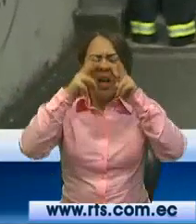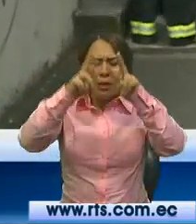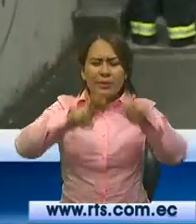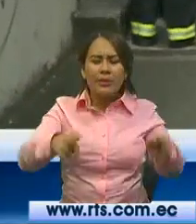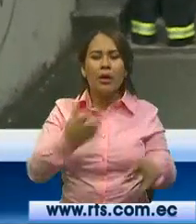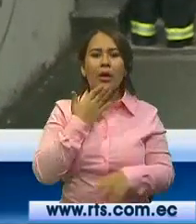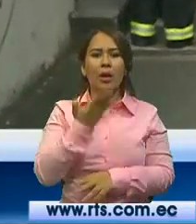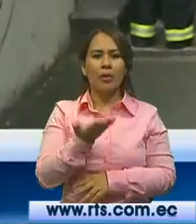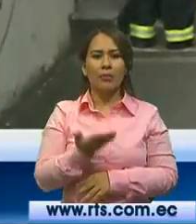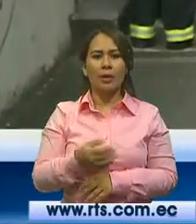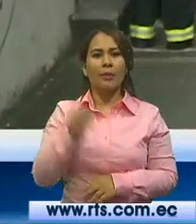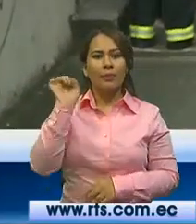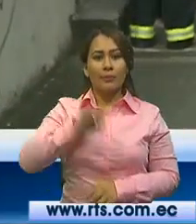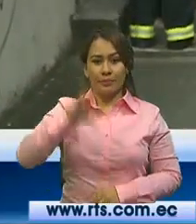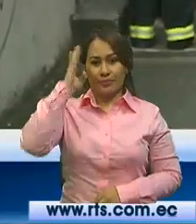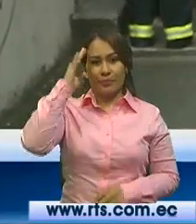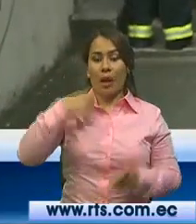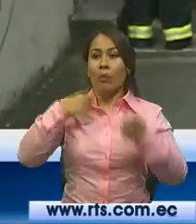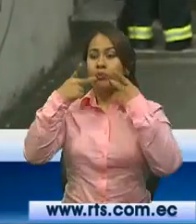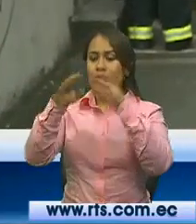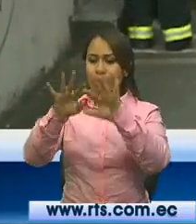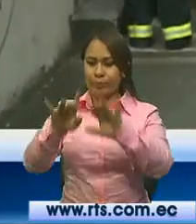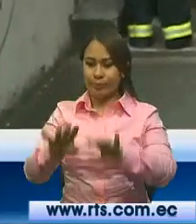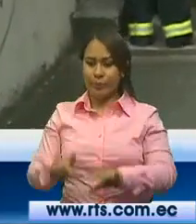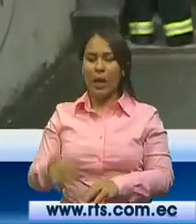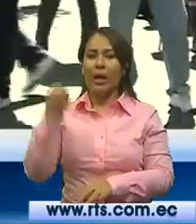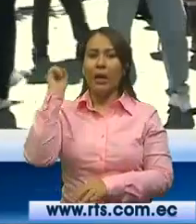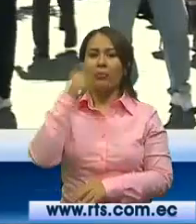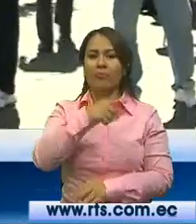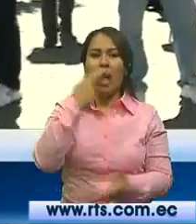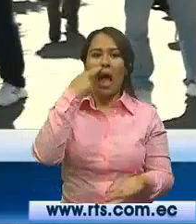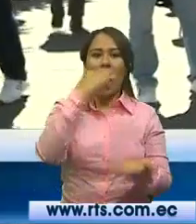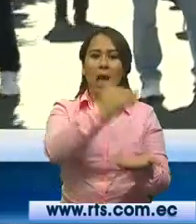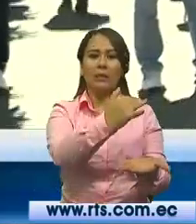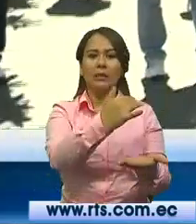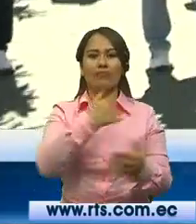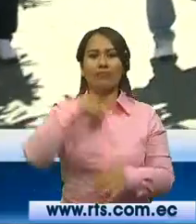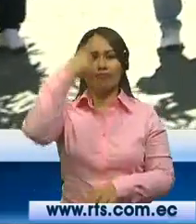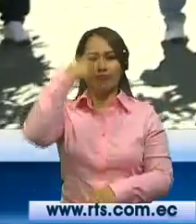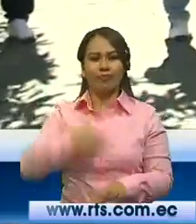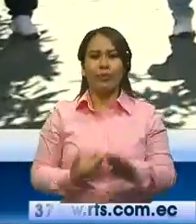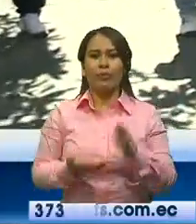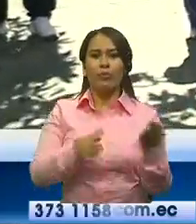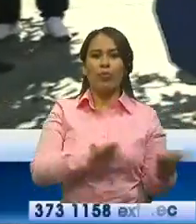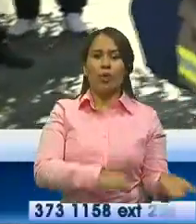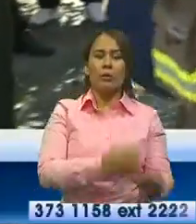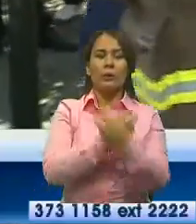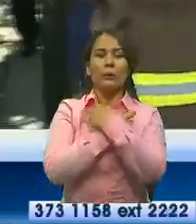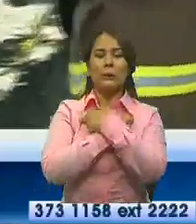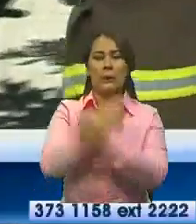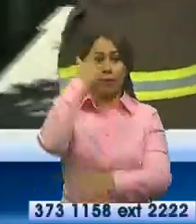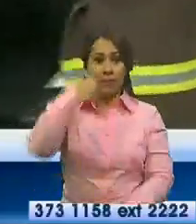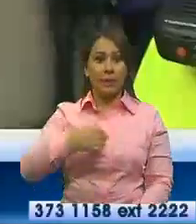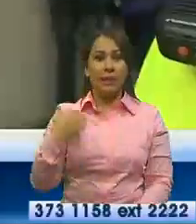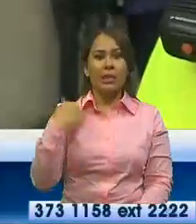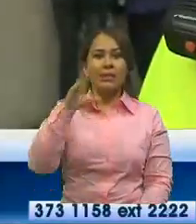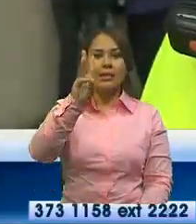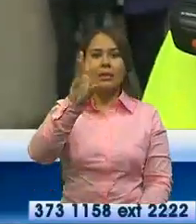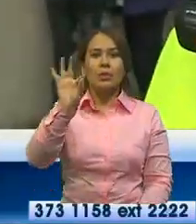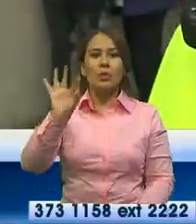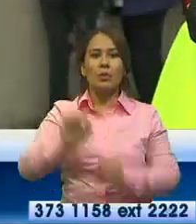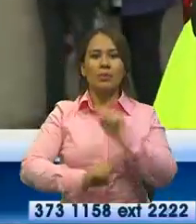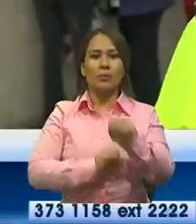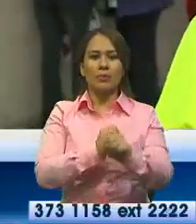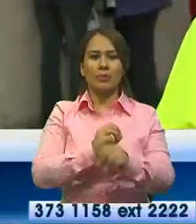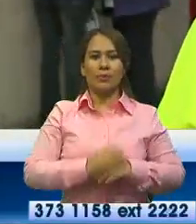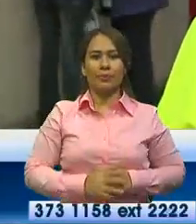de Bomberos para determinar cómo sucedió la fuga de gas, que terminó con la vida del hombre de 69 años de edad. Nos encontramos a